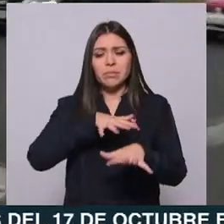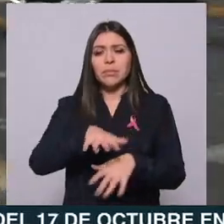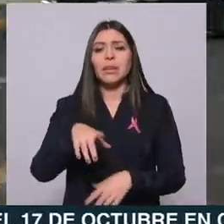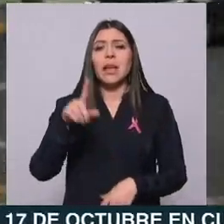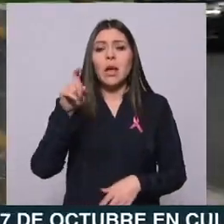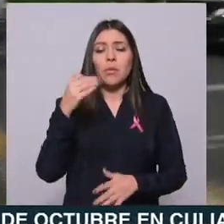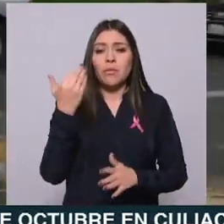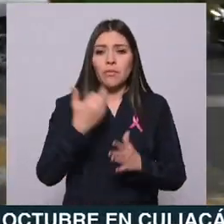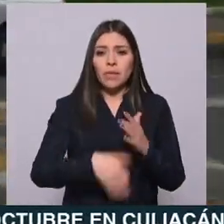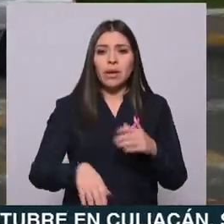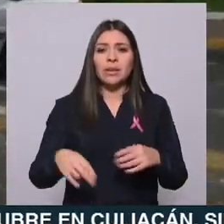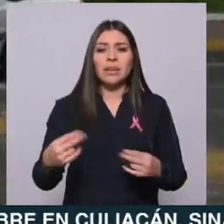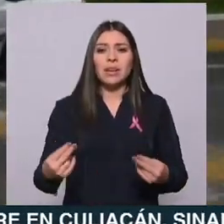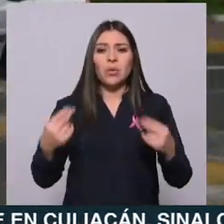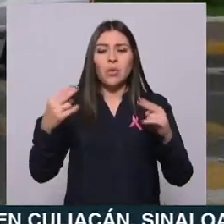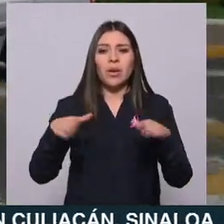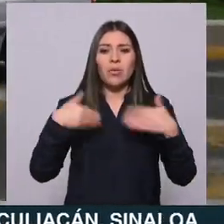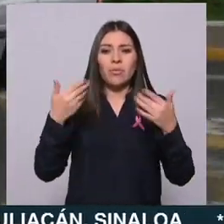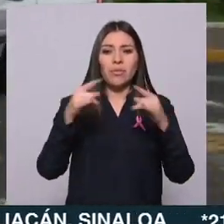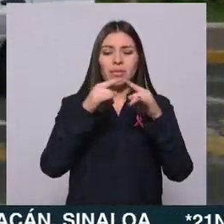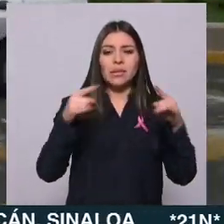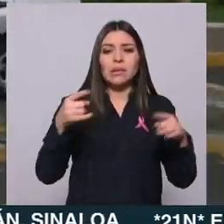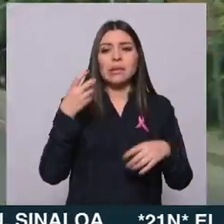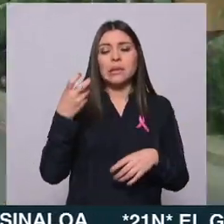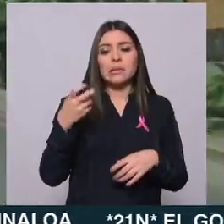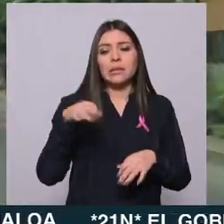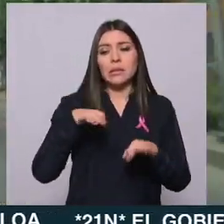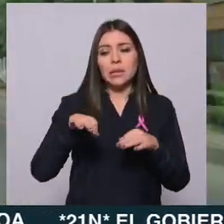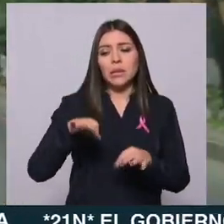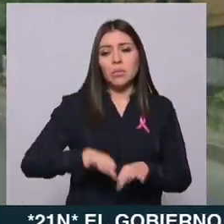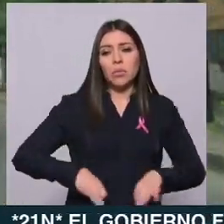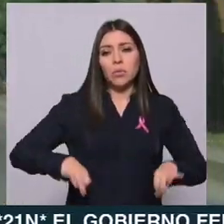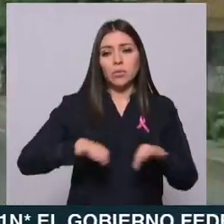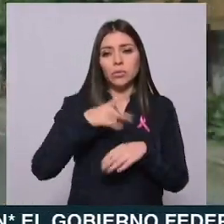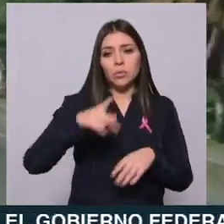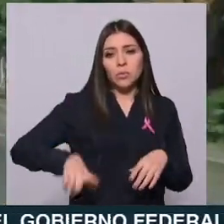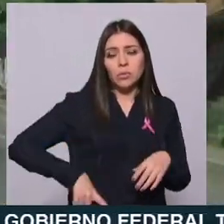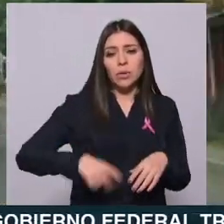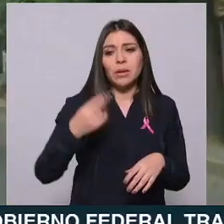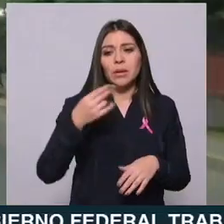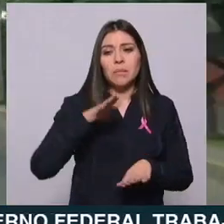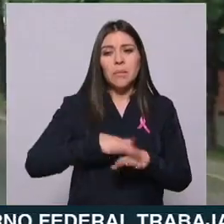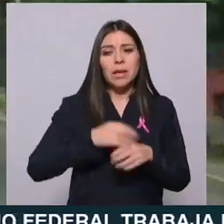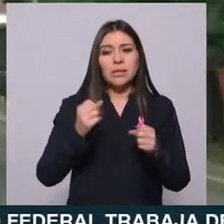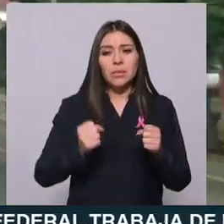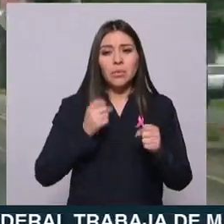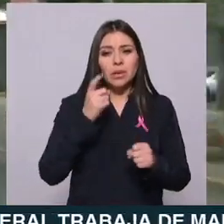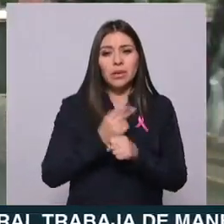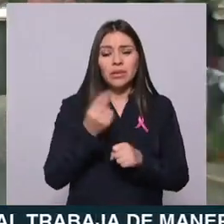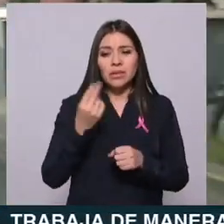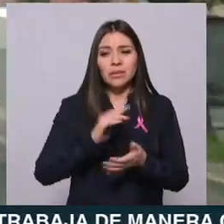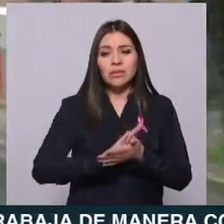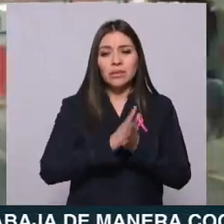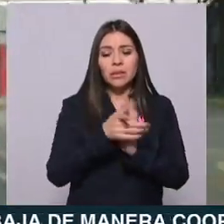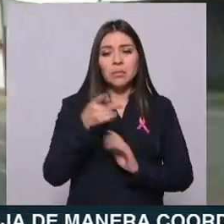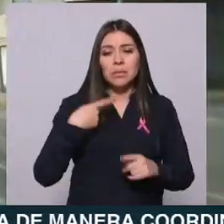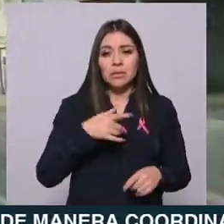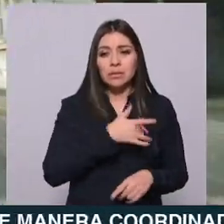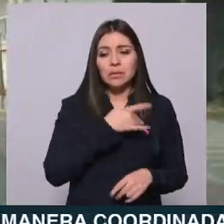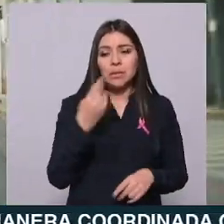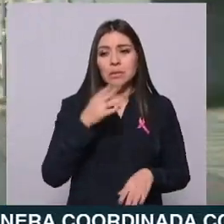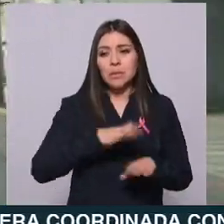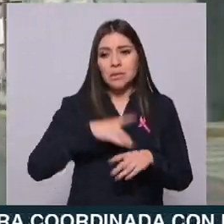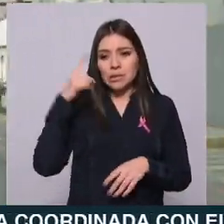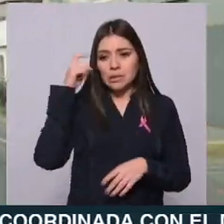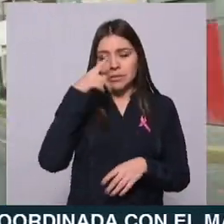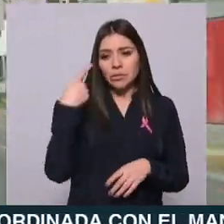comercio informal serán temas importantes para esta administración, pero mejorar la percepción de seguridad es sin duda el reto más importante para este